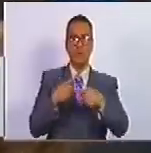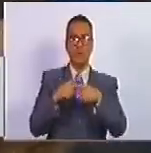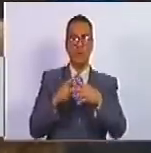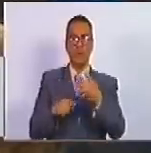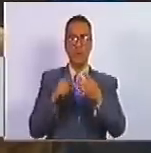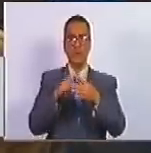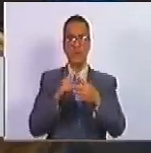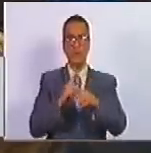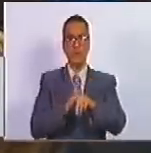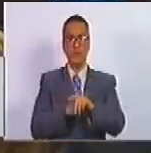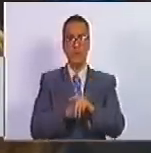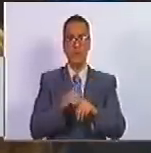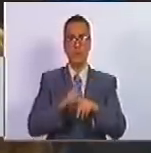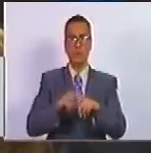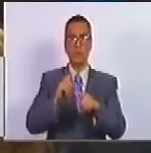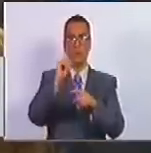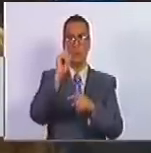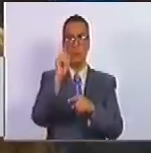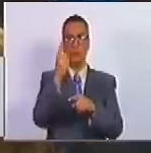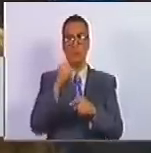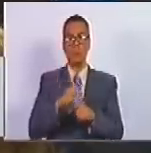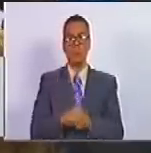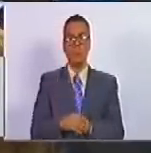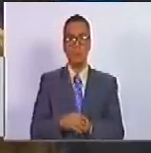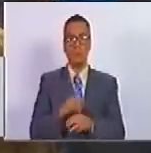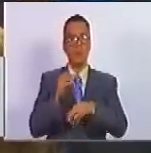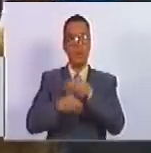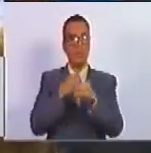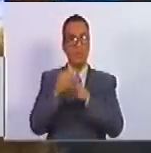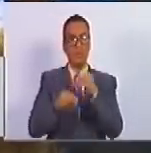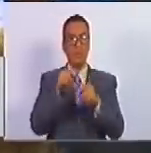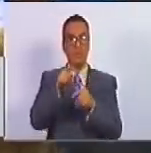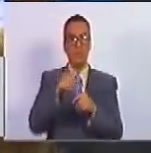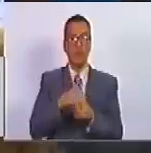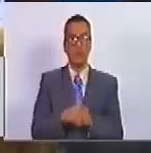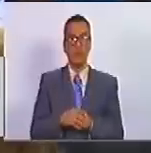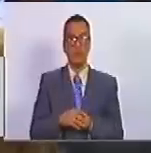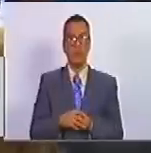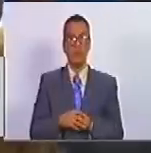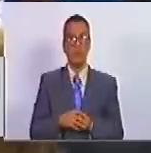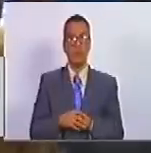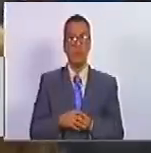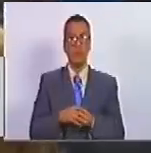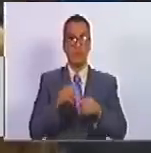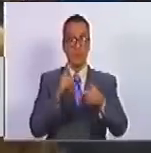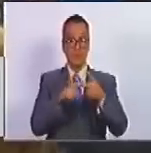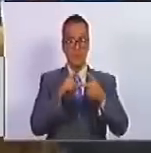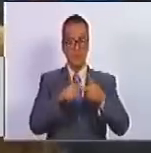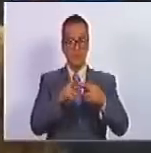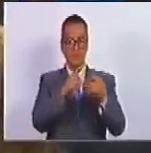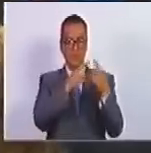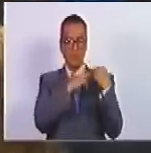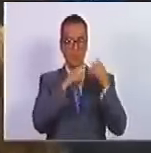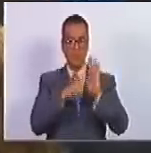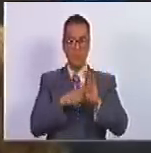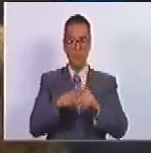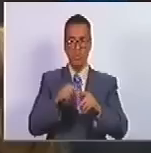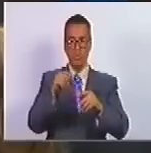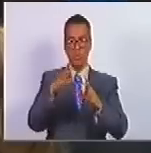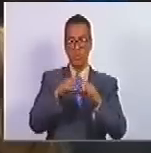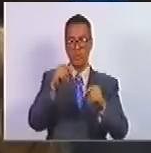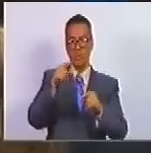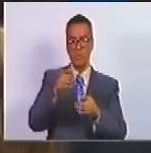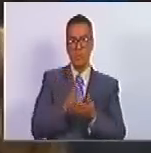circunstancias, pero una de ellas ha sido precisamente la posición irresponsable de